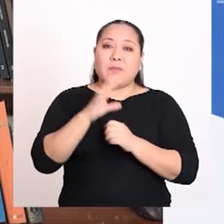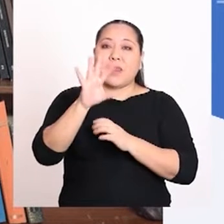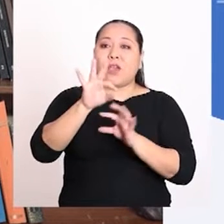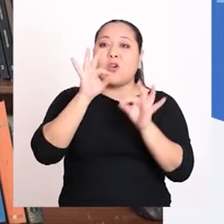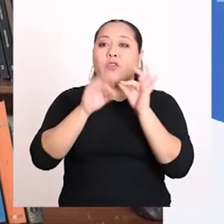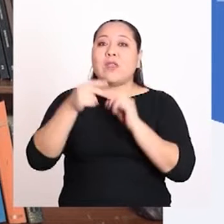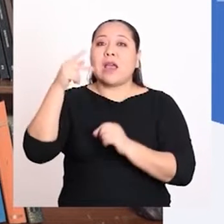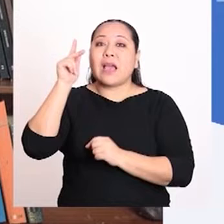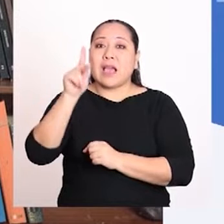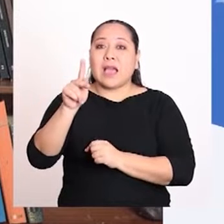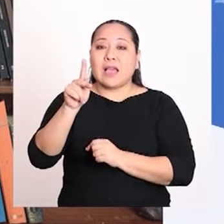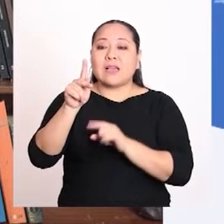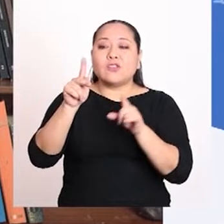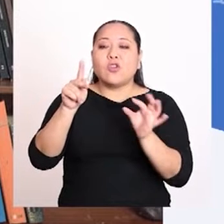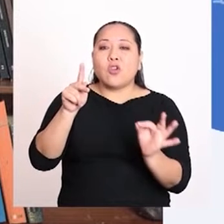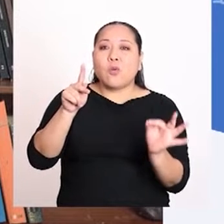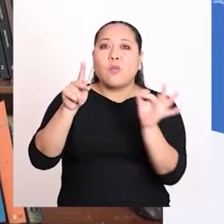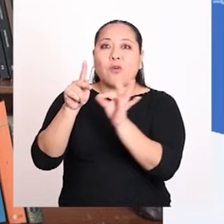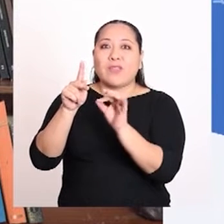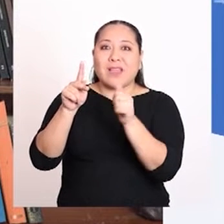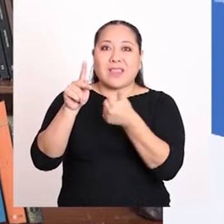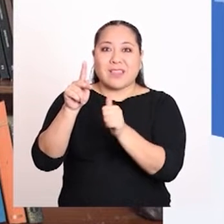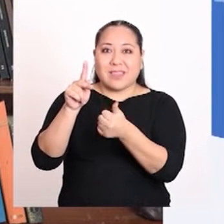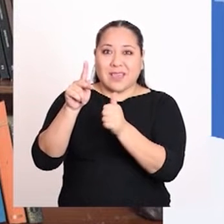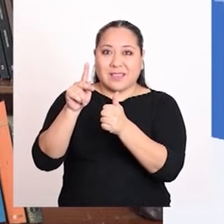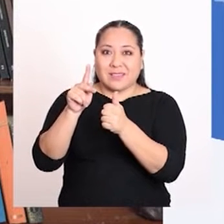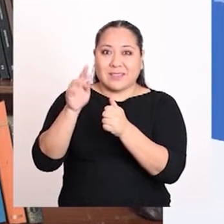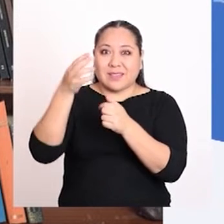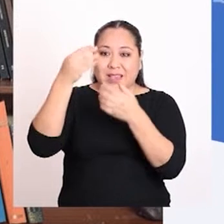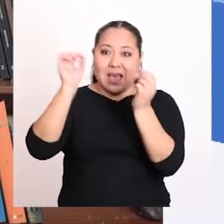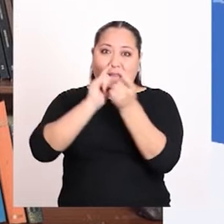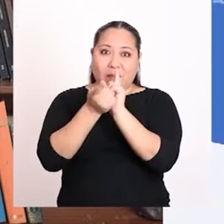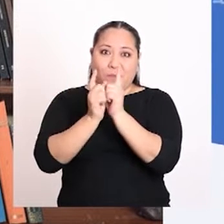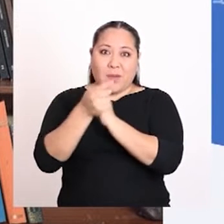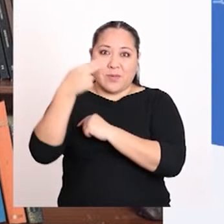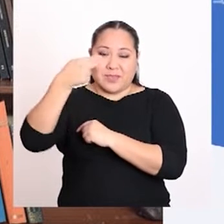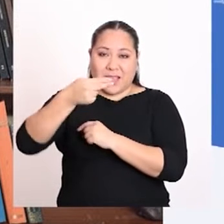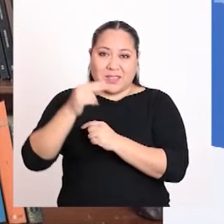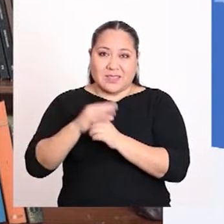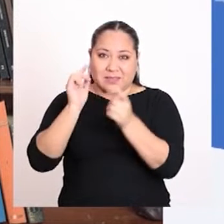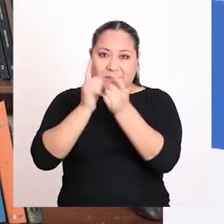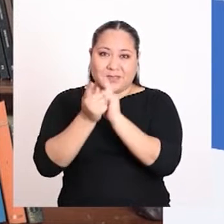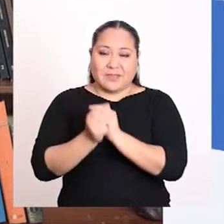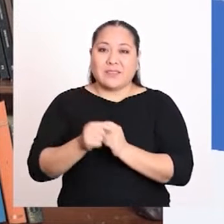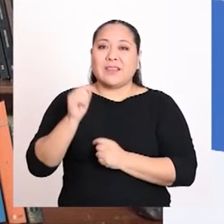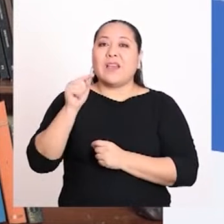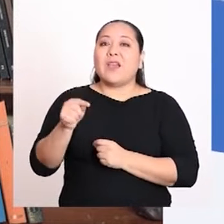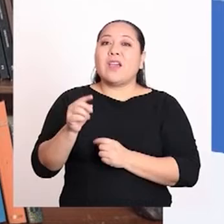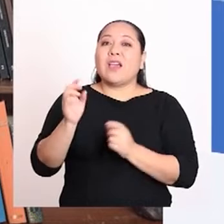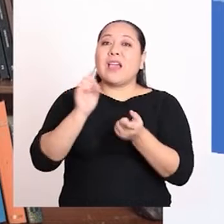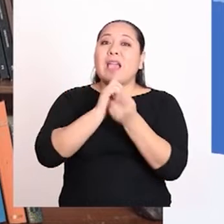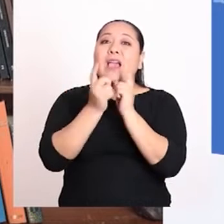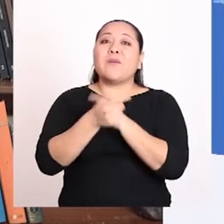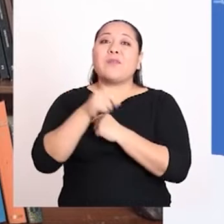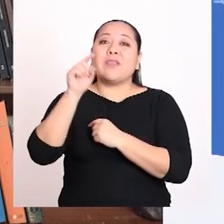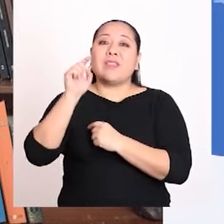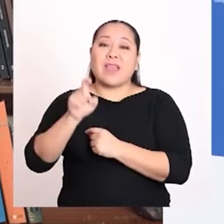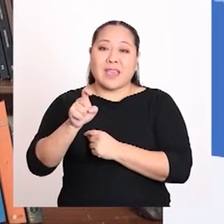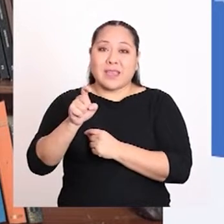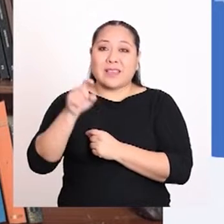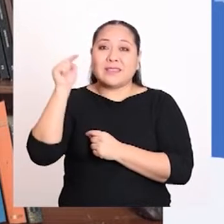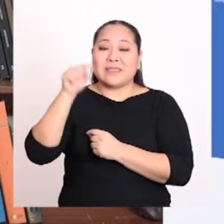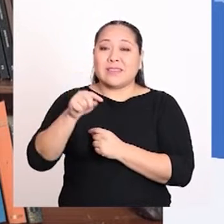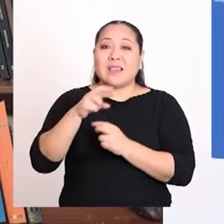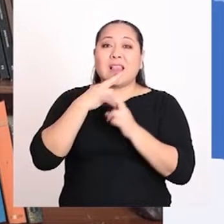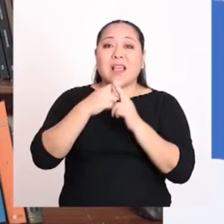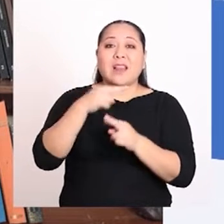k, solo debemos reemplazar h en nuestra función, considerando que a cambio de x irá el valor que